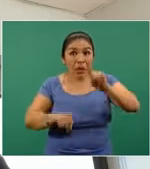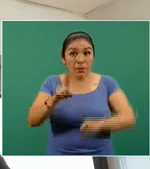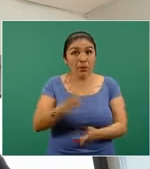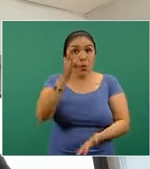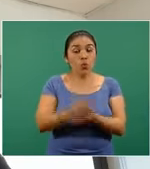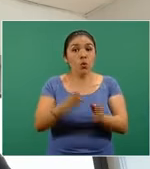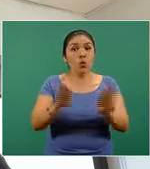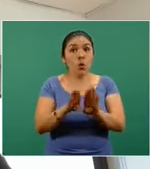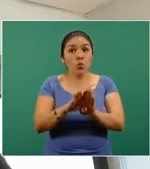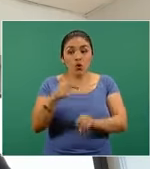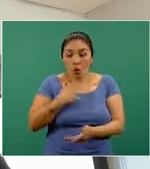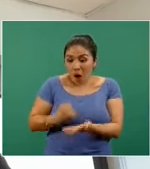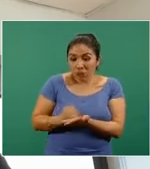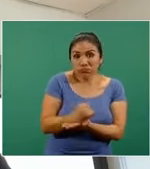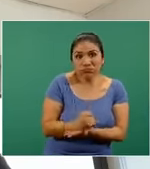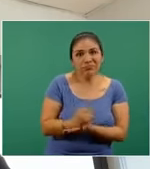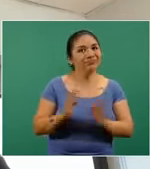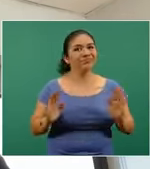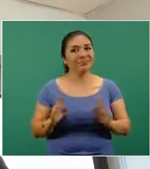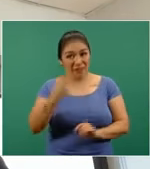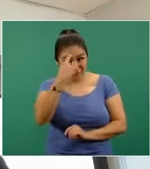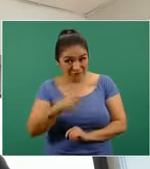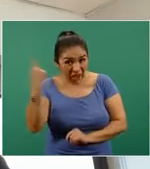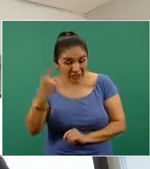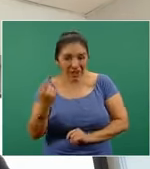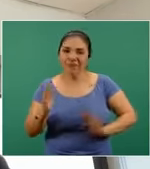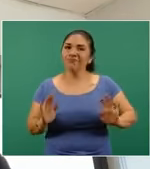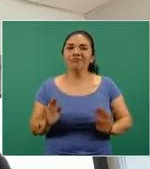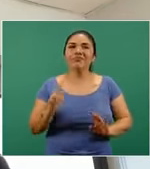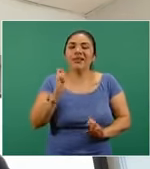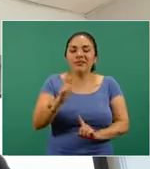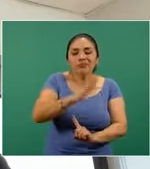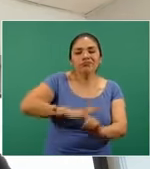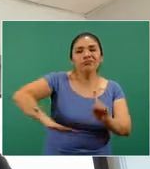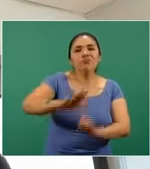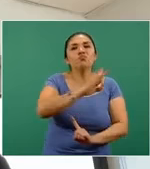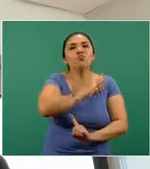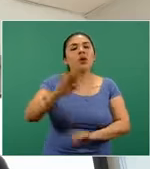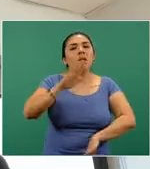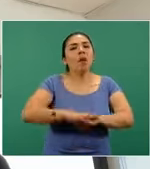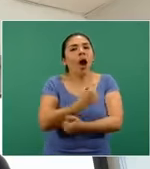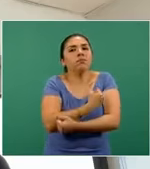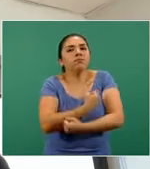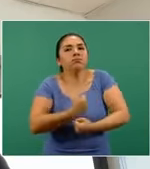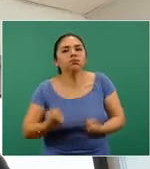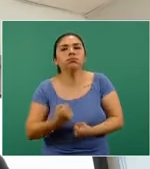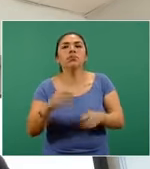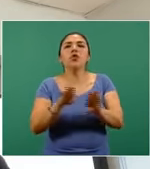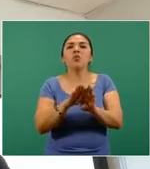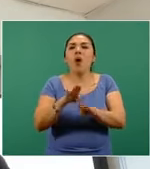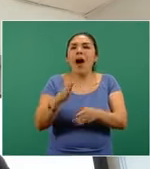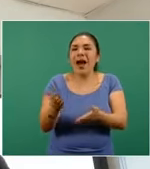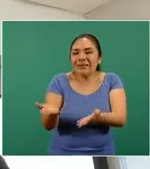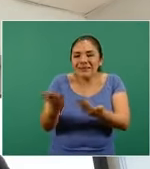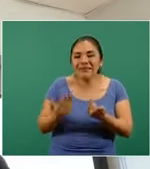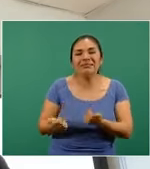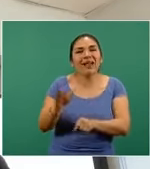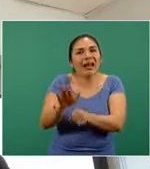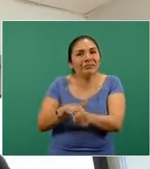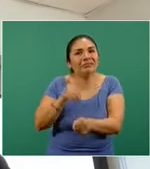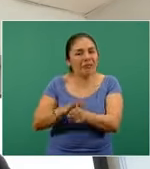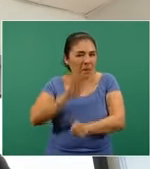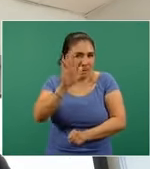elecciones individuales y no son fáciles en entornos que propician la obesidad más que los comportamientos